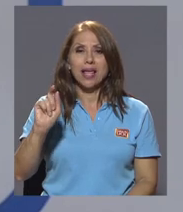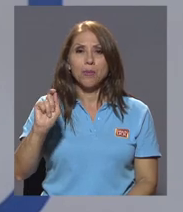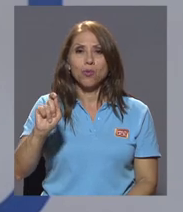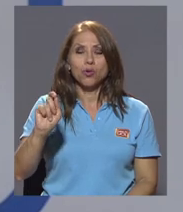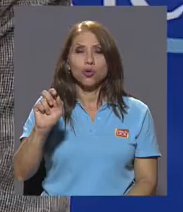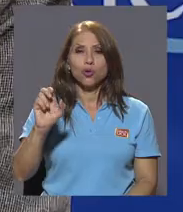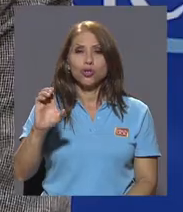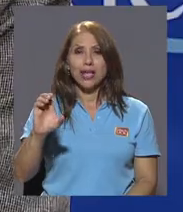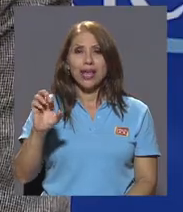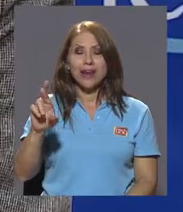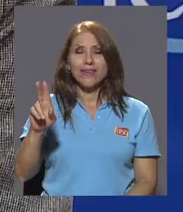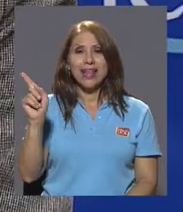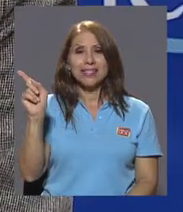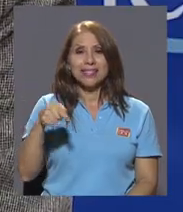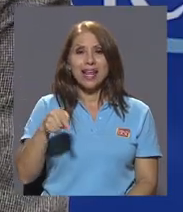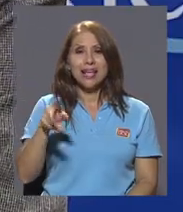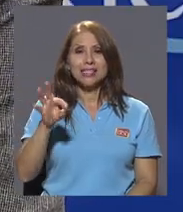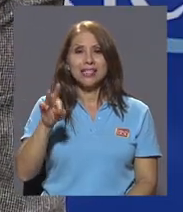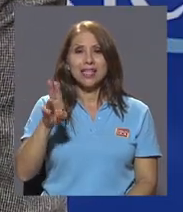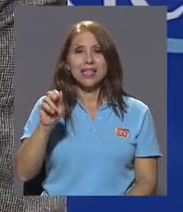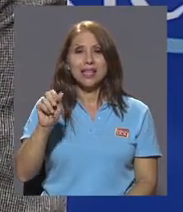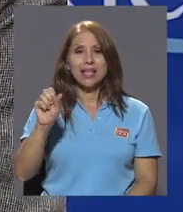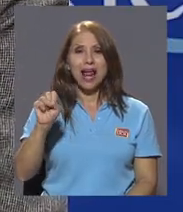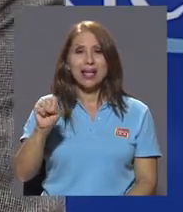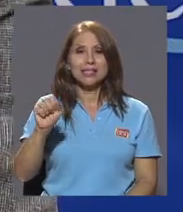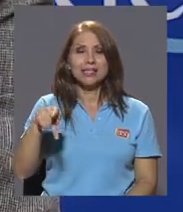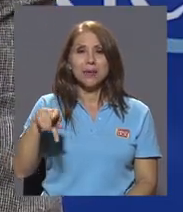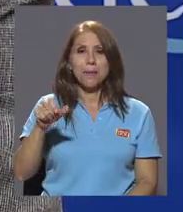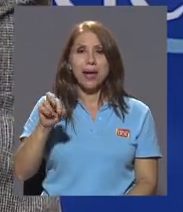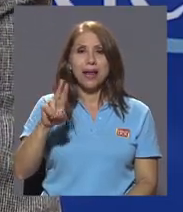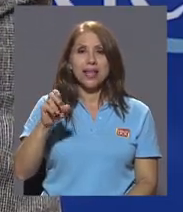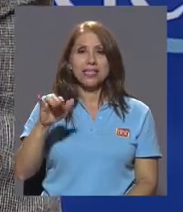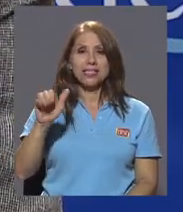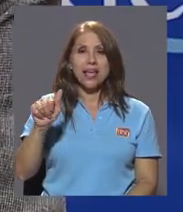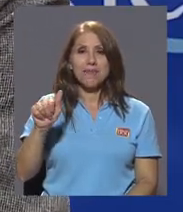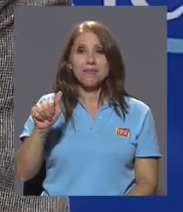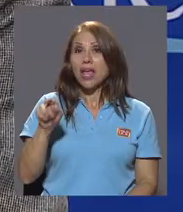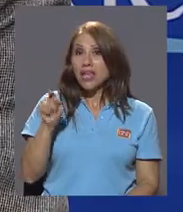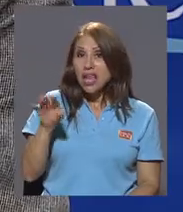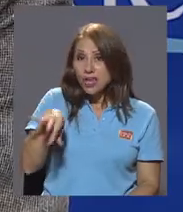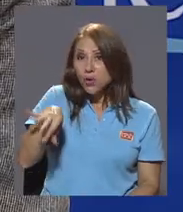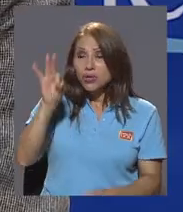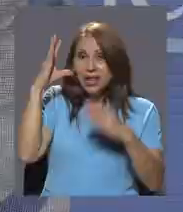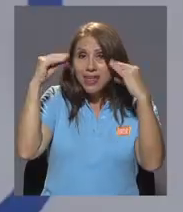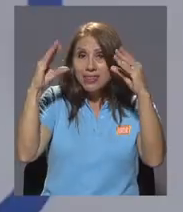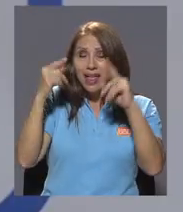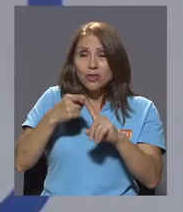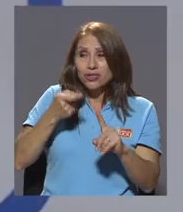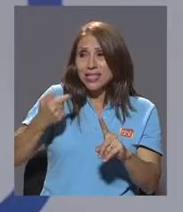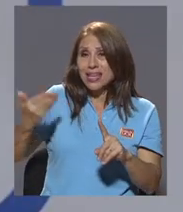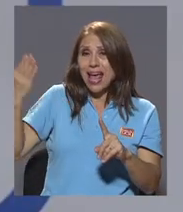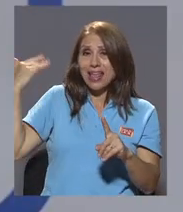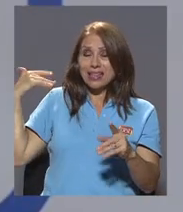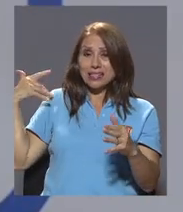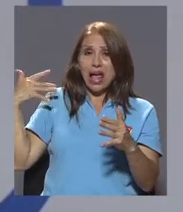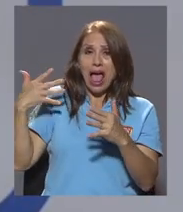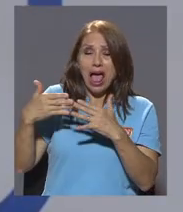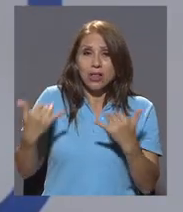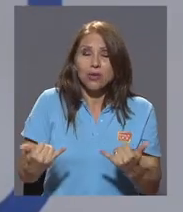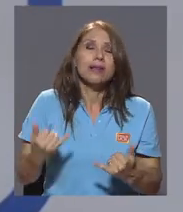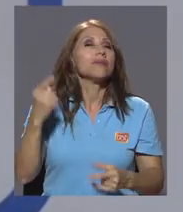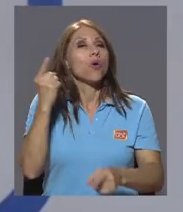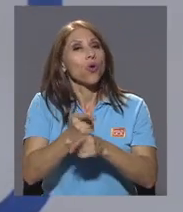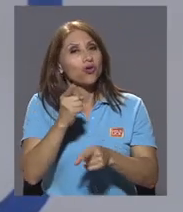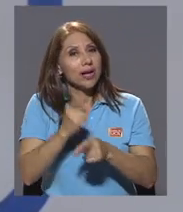muy bien y ahí encontrarán datos desde que se inició este índice de transparencia hasta lo más actual es correcto digamos ahí se guarda un